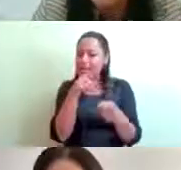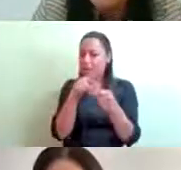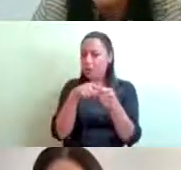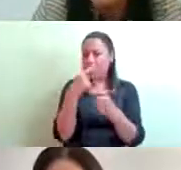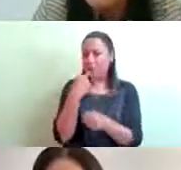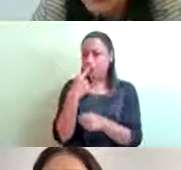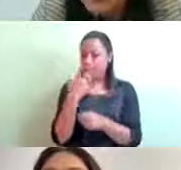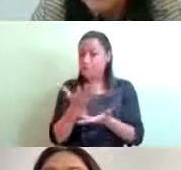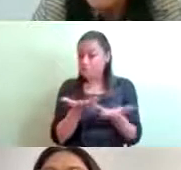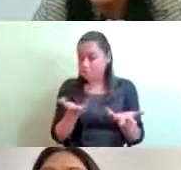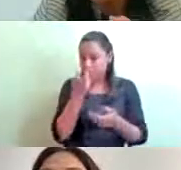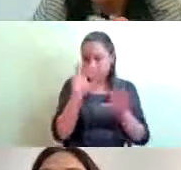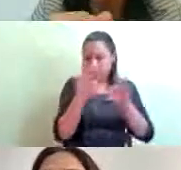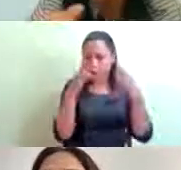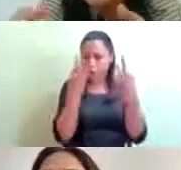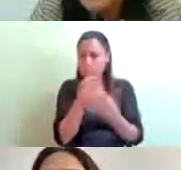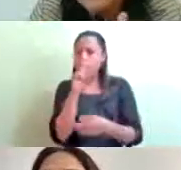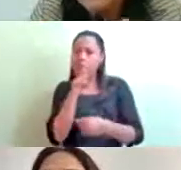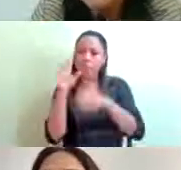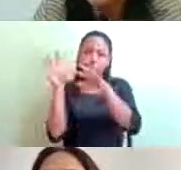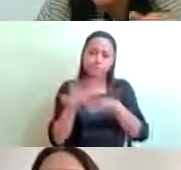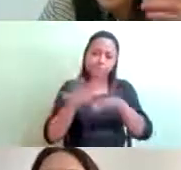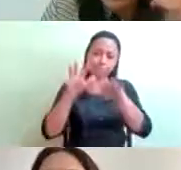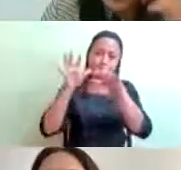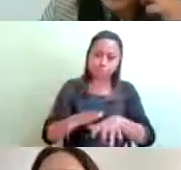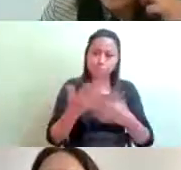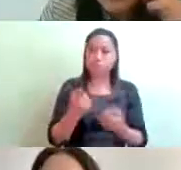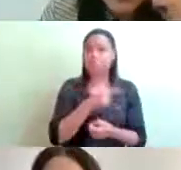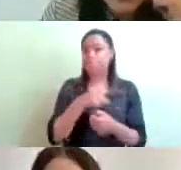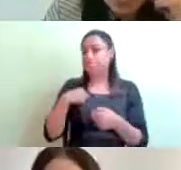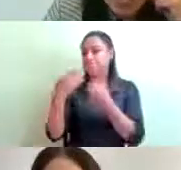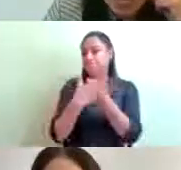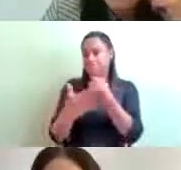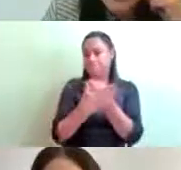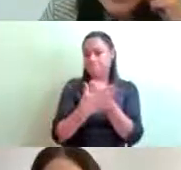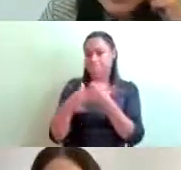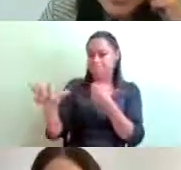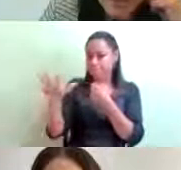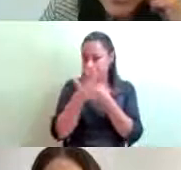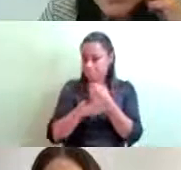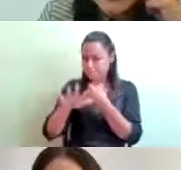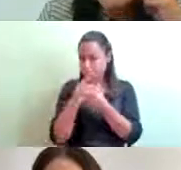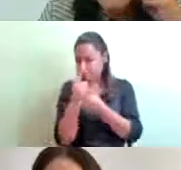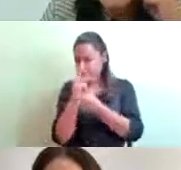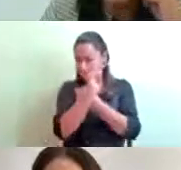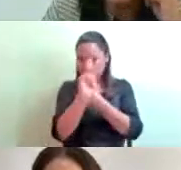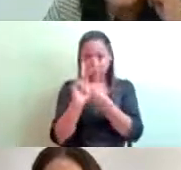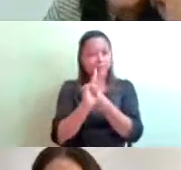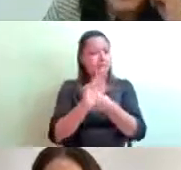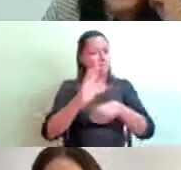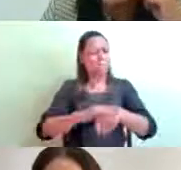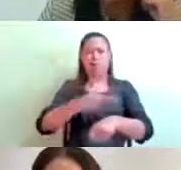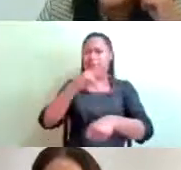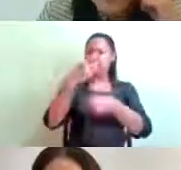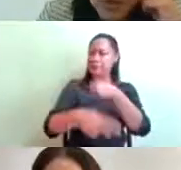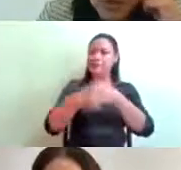cambio de patrones de lluvia, pues vamos a ser una región y un país altamente